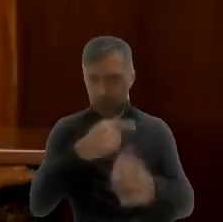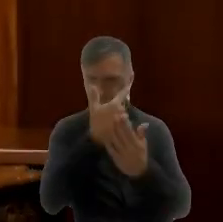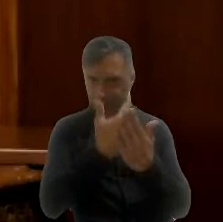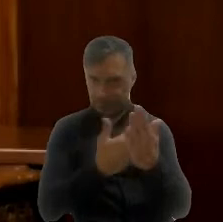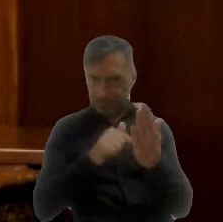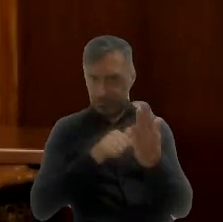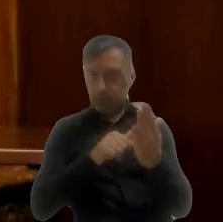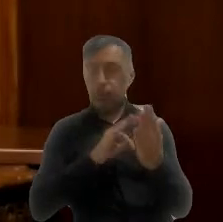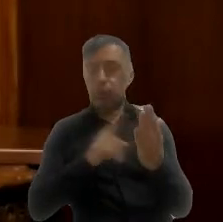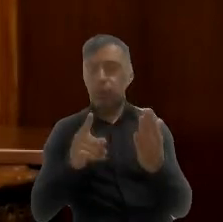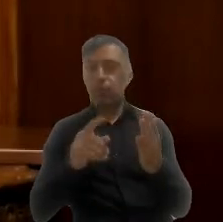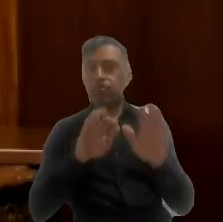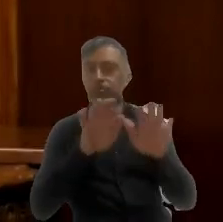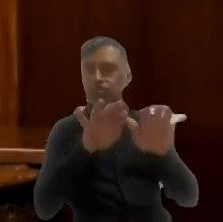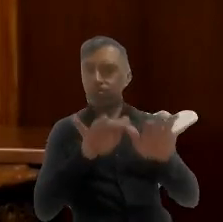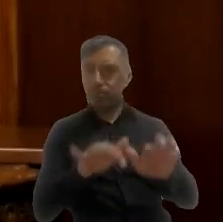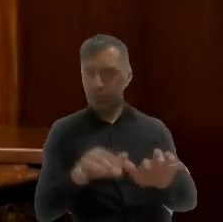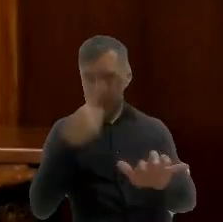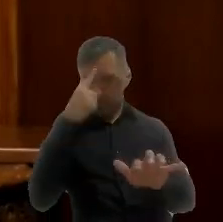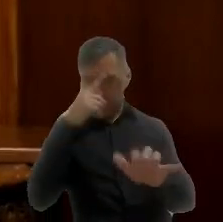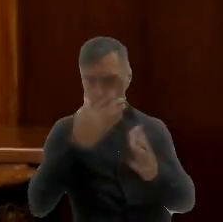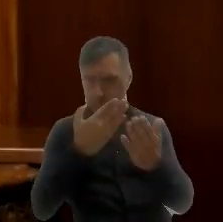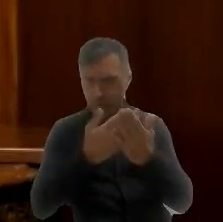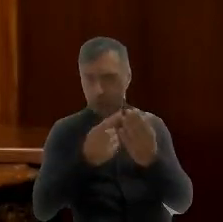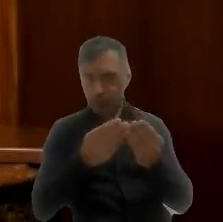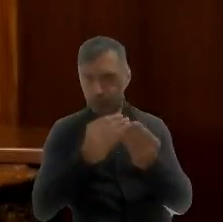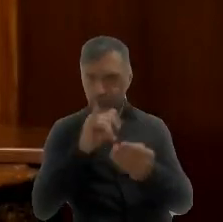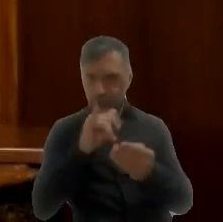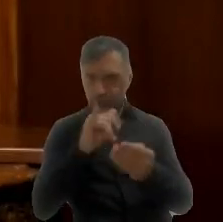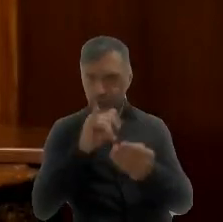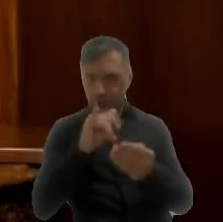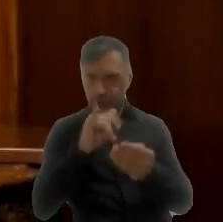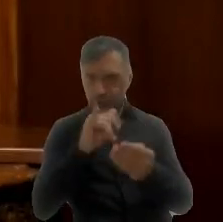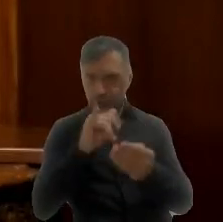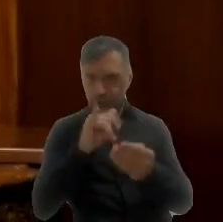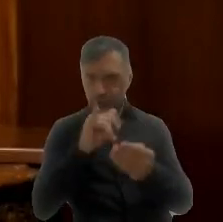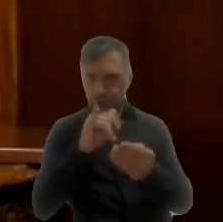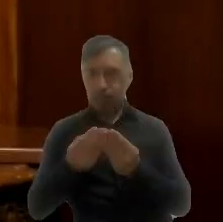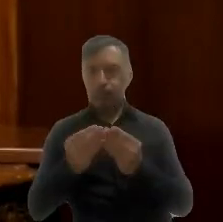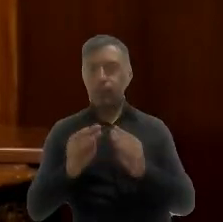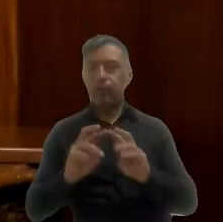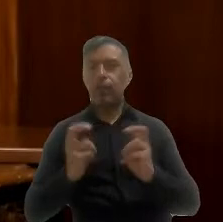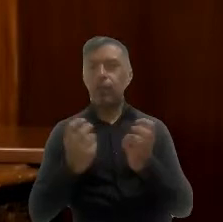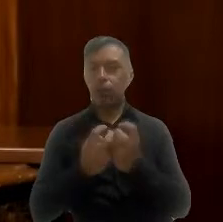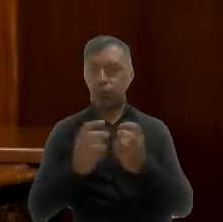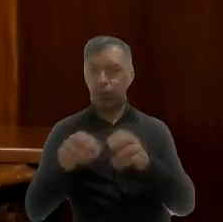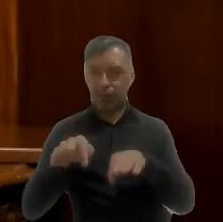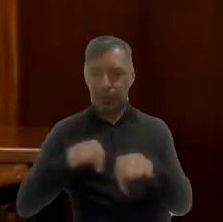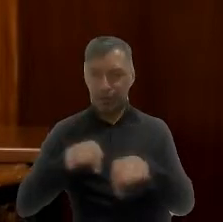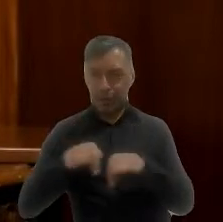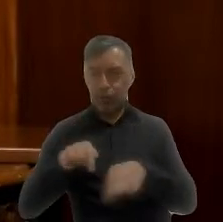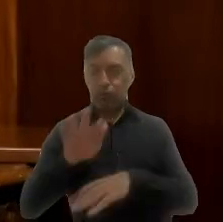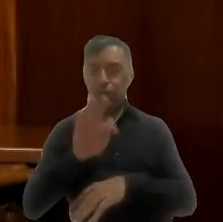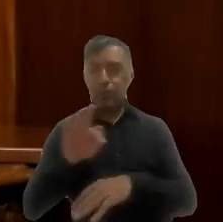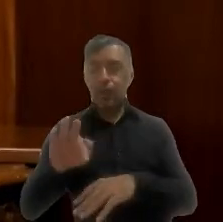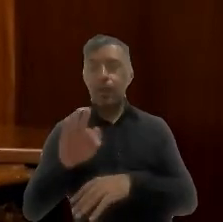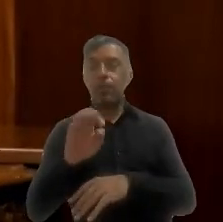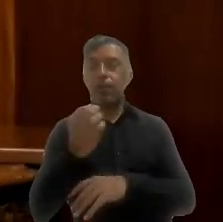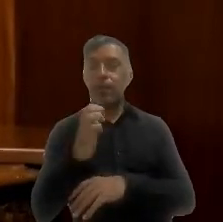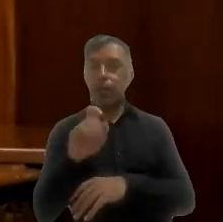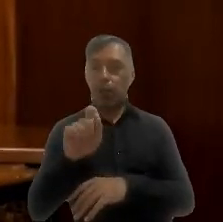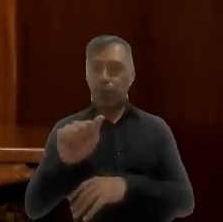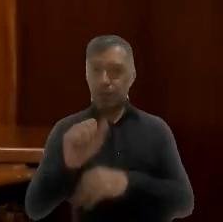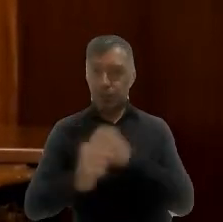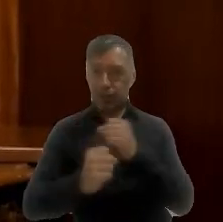de decreto y celebró reuniones de trabajo y posteriormente, el día 26 de enero de